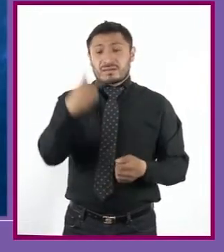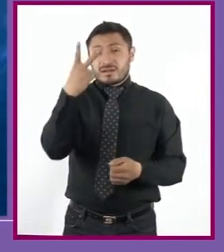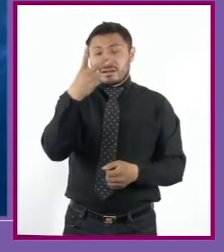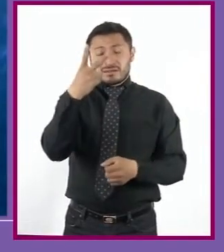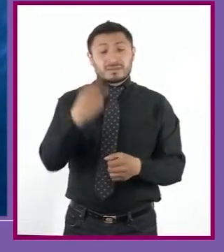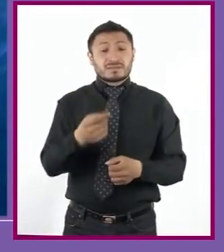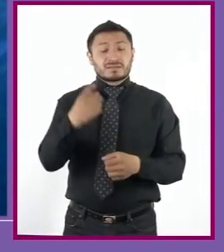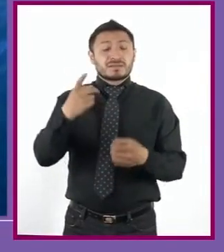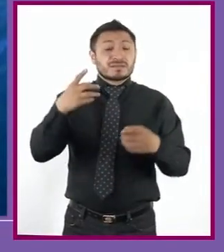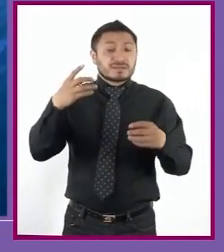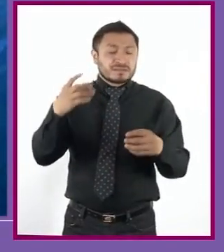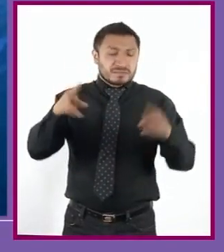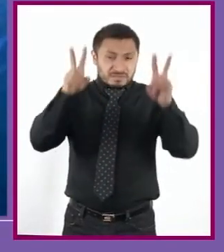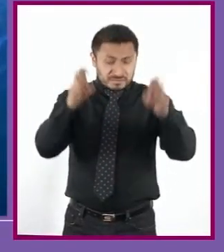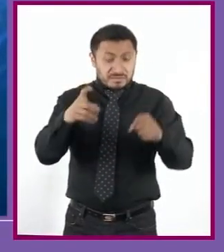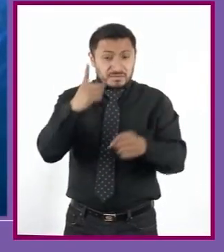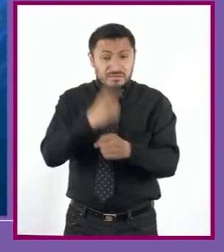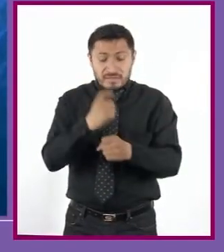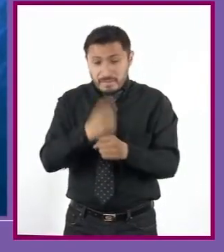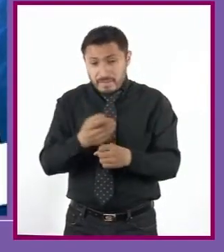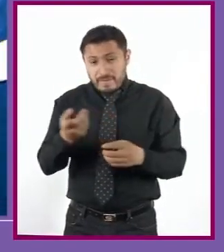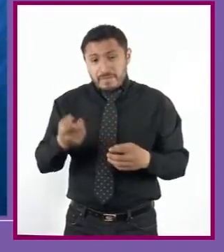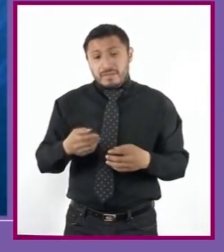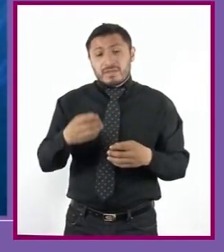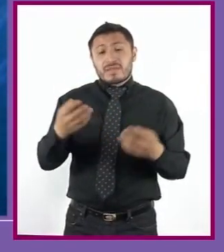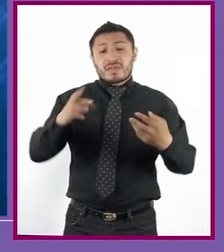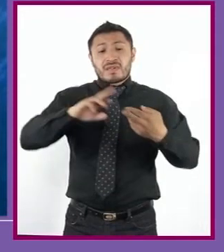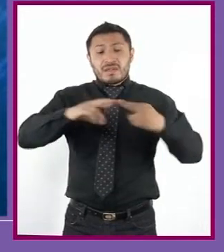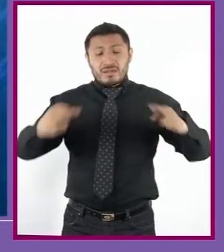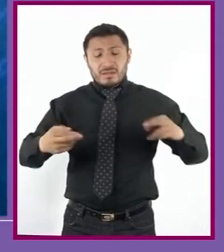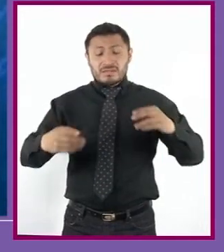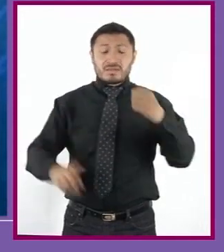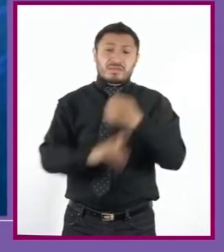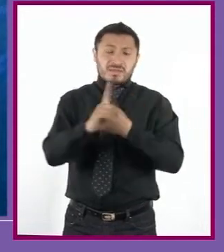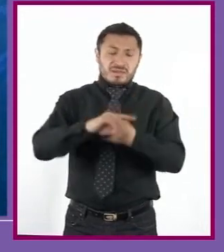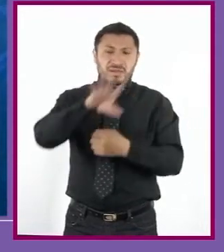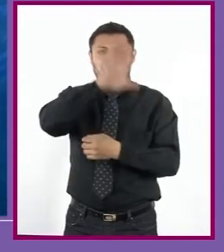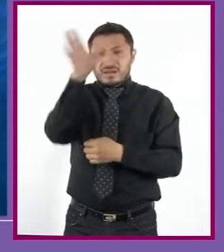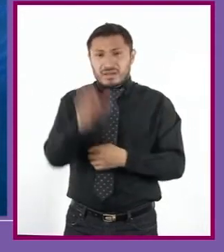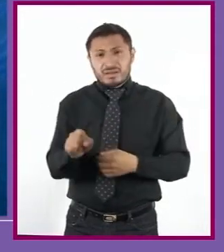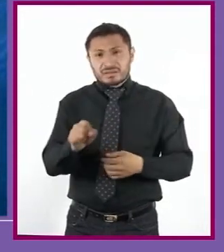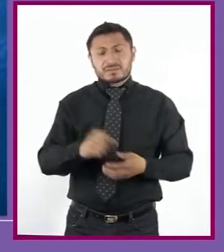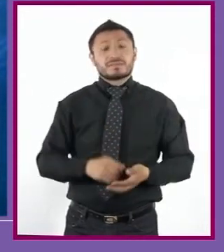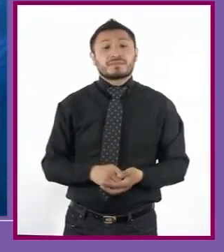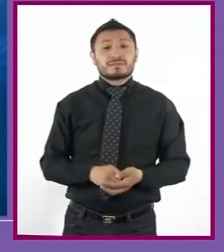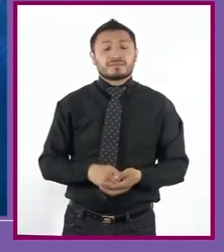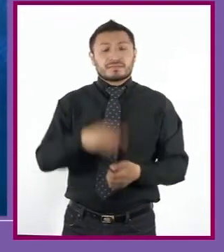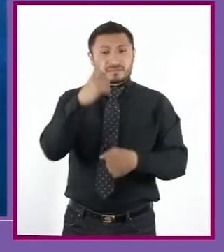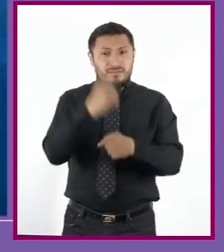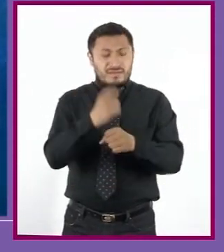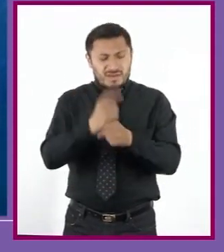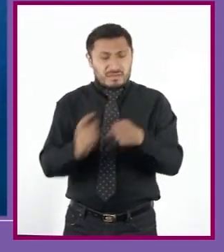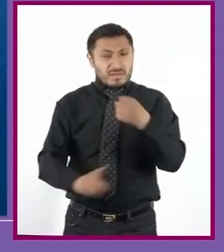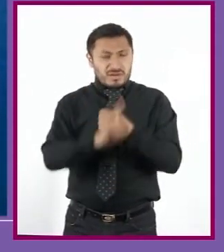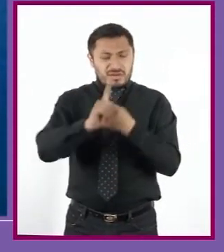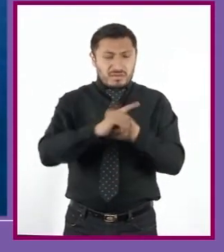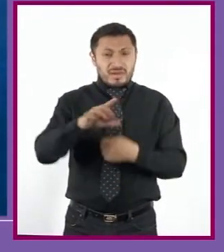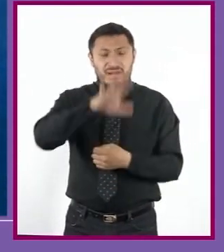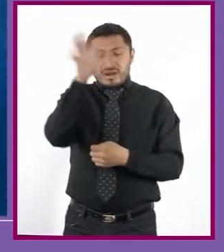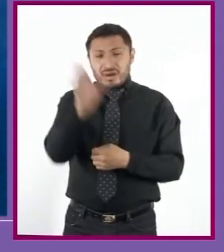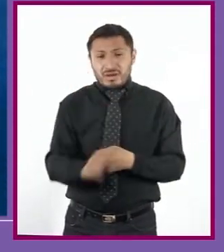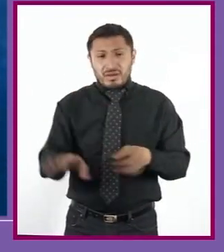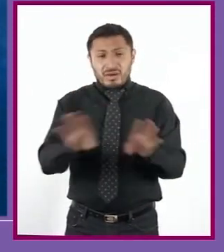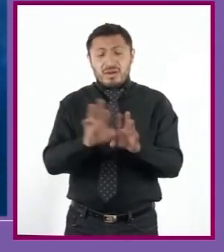Corte Penal Internacional están relacionados con conflictos en África. El primero se relaciona con el conflicto